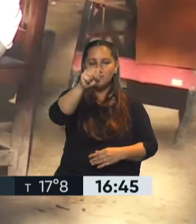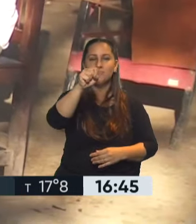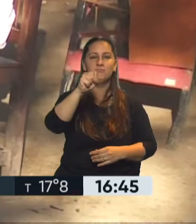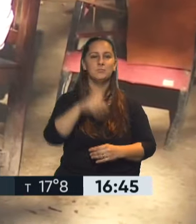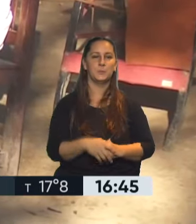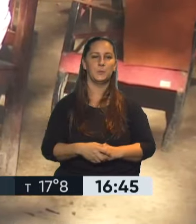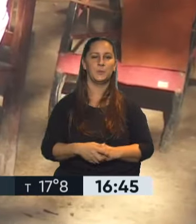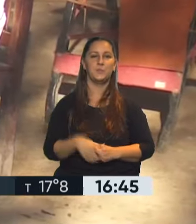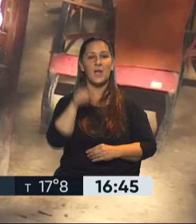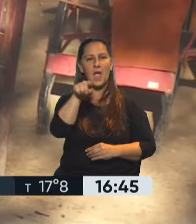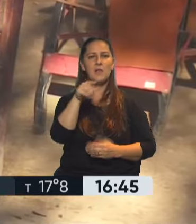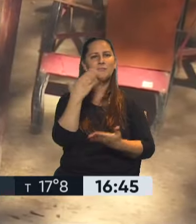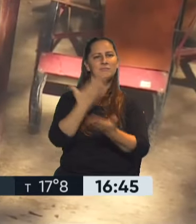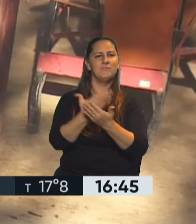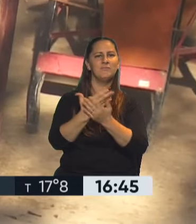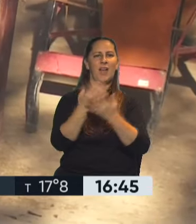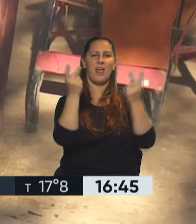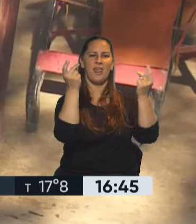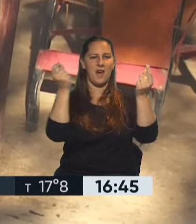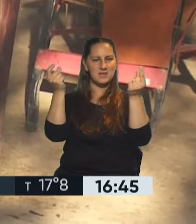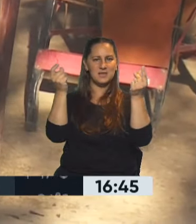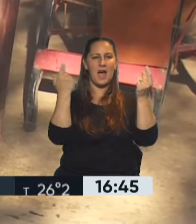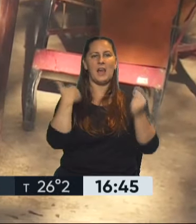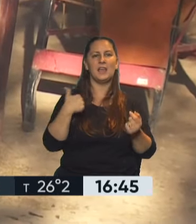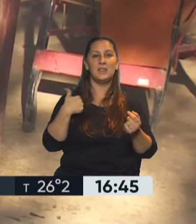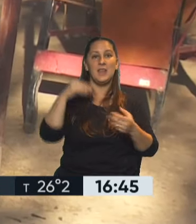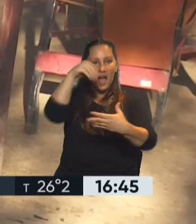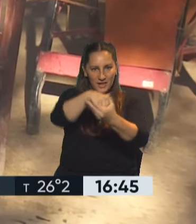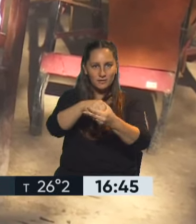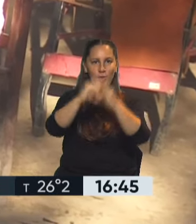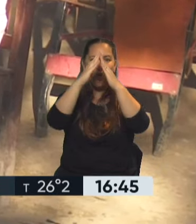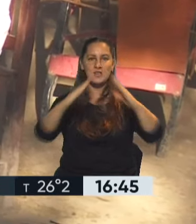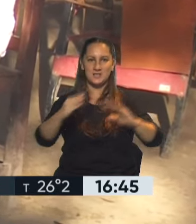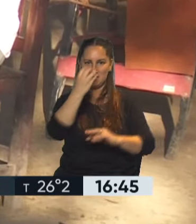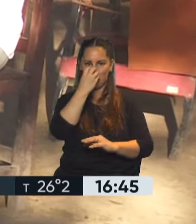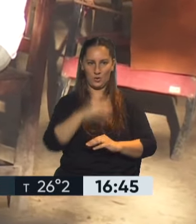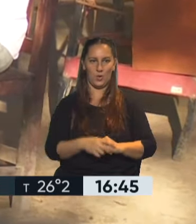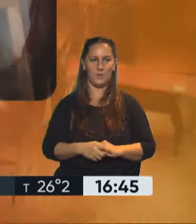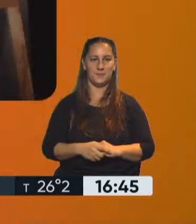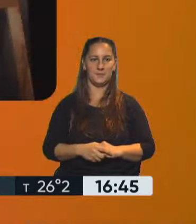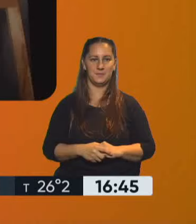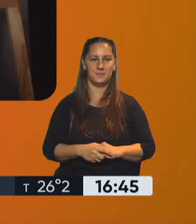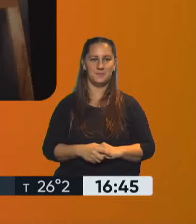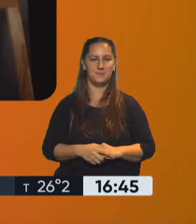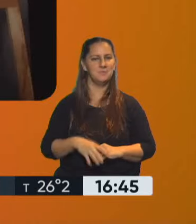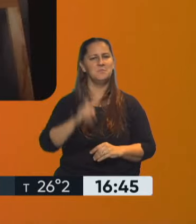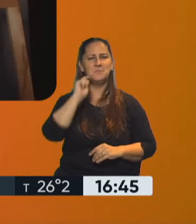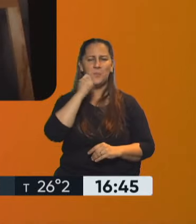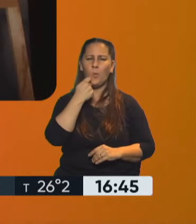que puso la danza argentina en el circo. Claro. La danza. Y bueno, esas cosas muy, muy